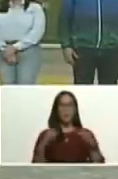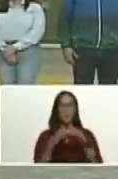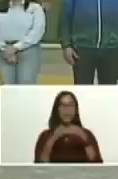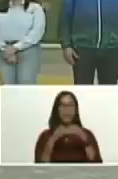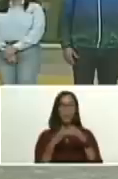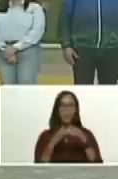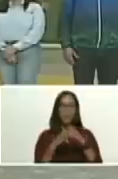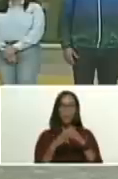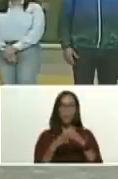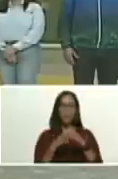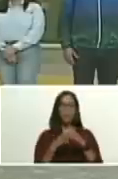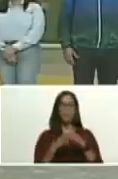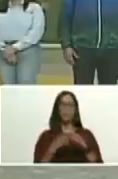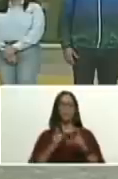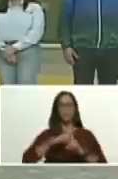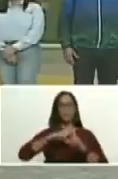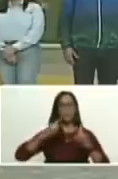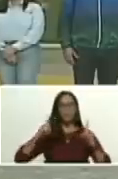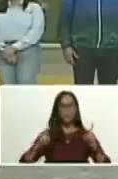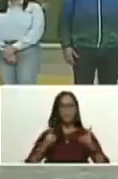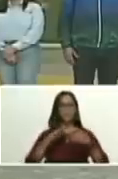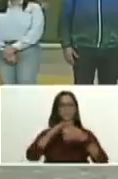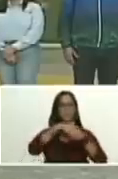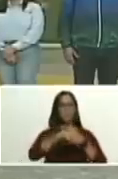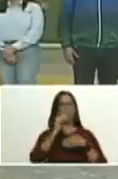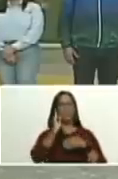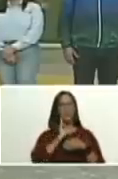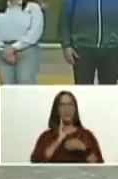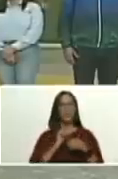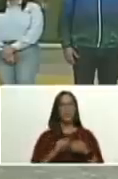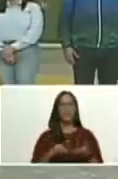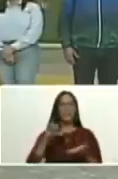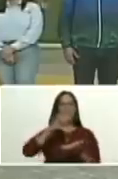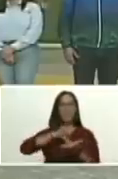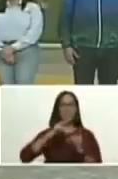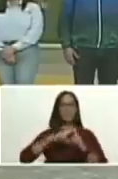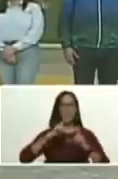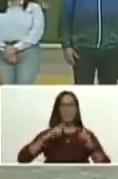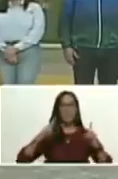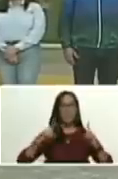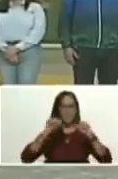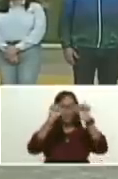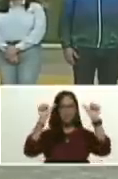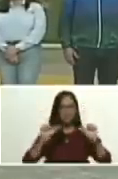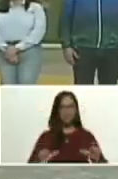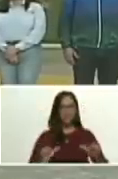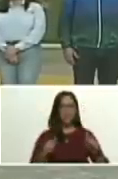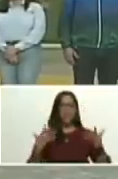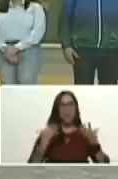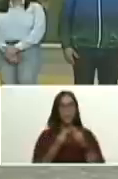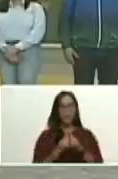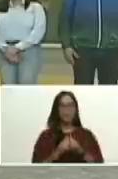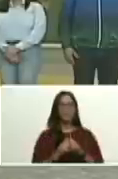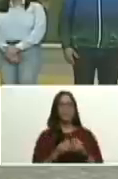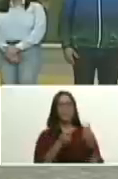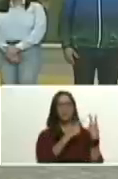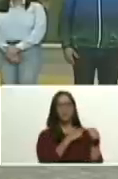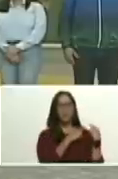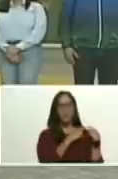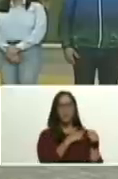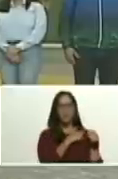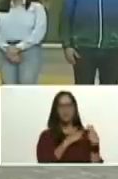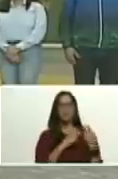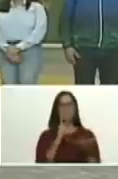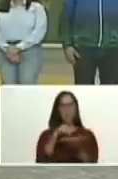Bolívar, en Guri, corazón del Sistema Eléctrico Nacional, en compañía de las autoridades presentes, el